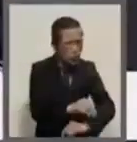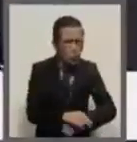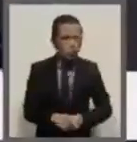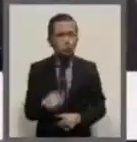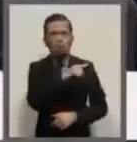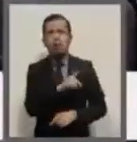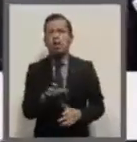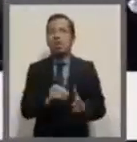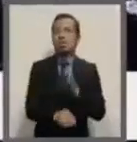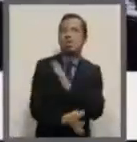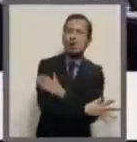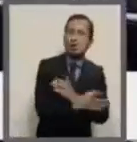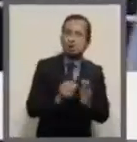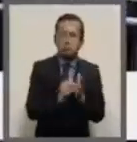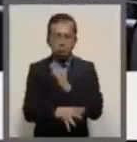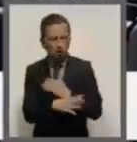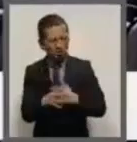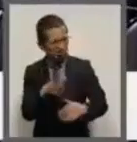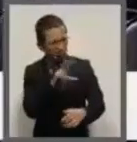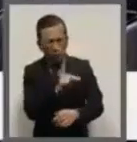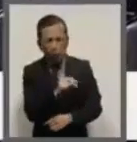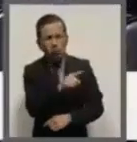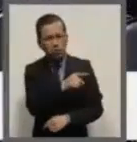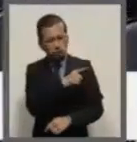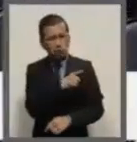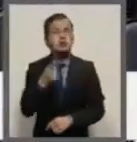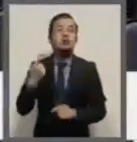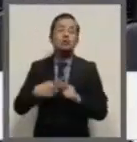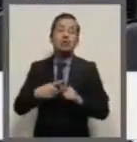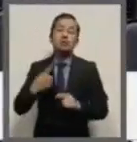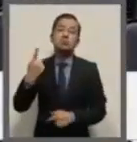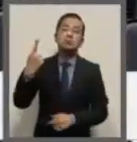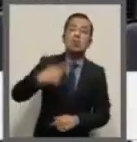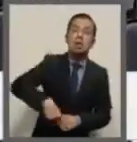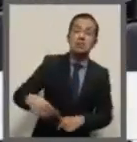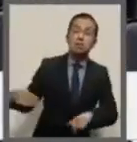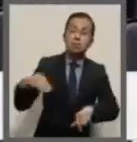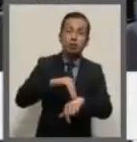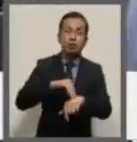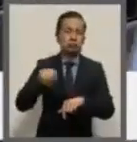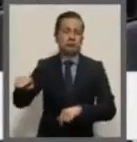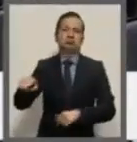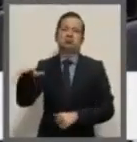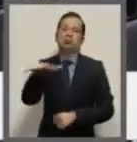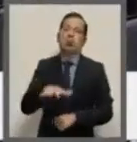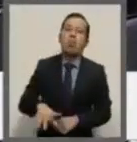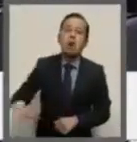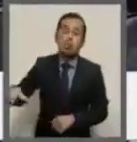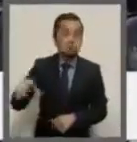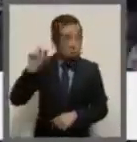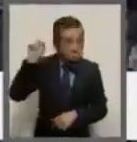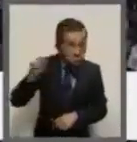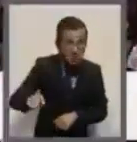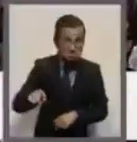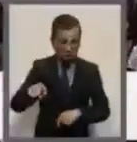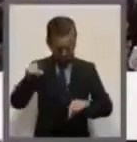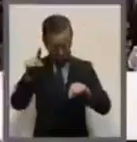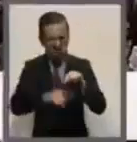sin sustento. El pueblo pone y el pueblo quita, compañeros.